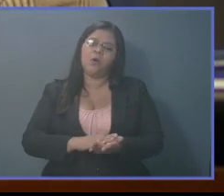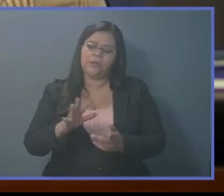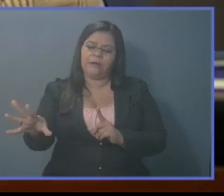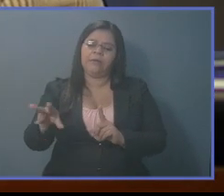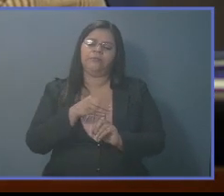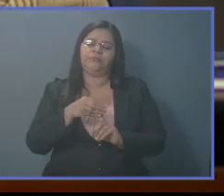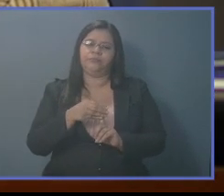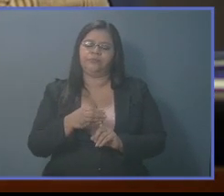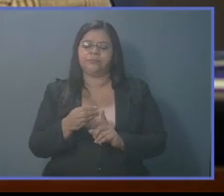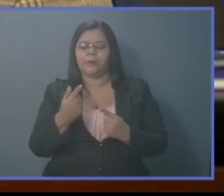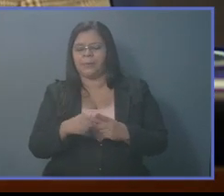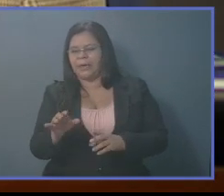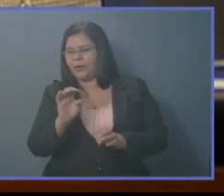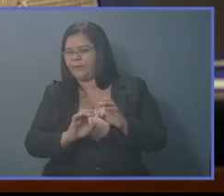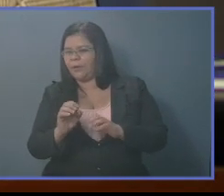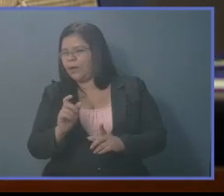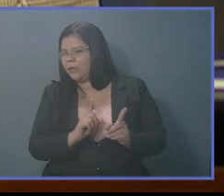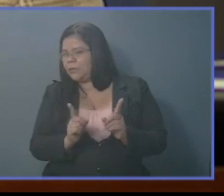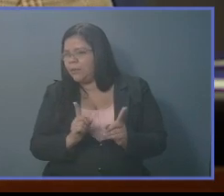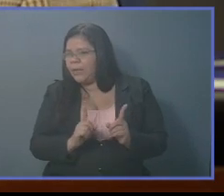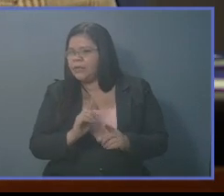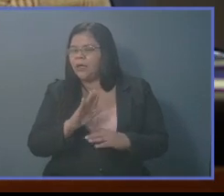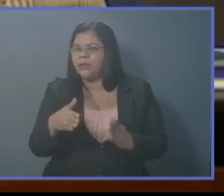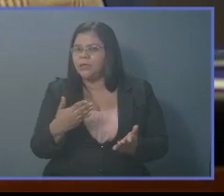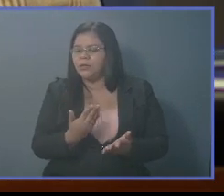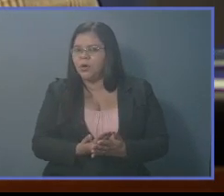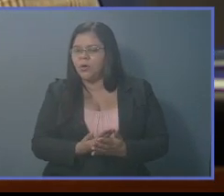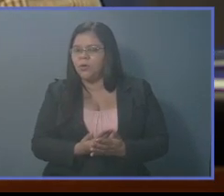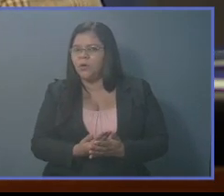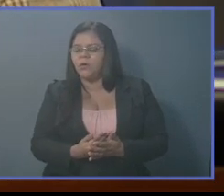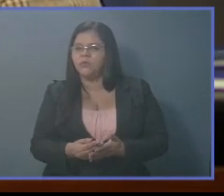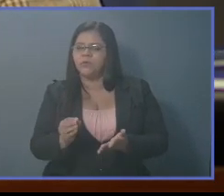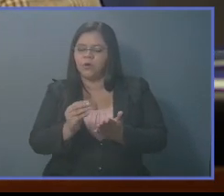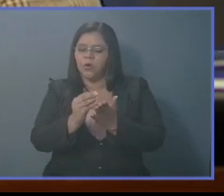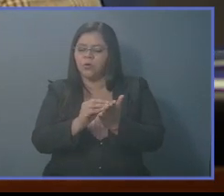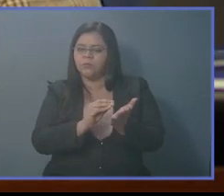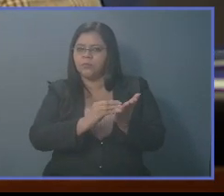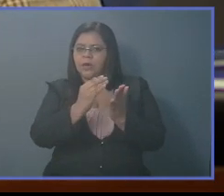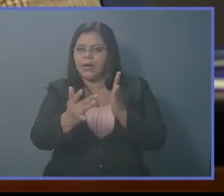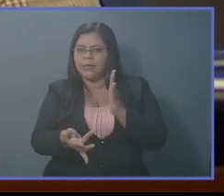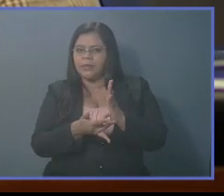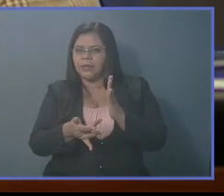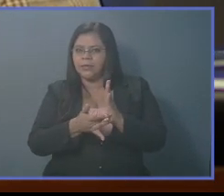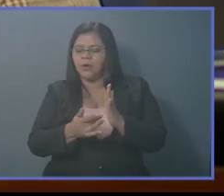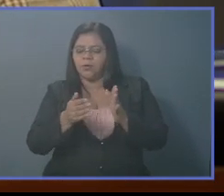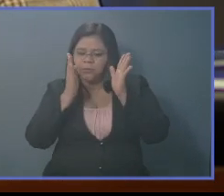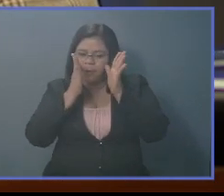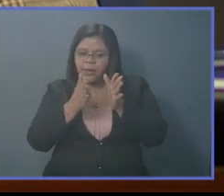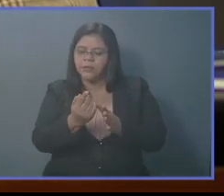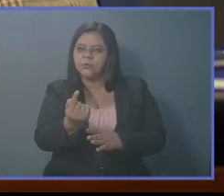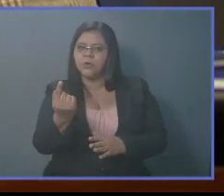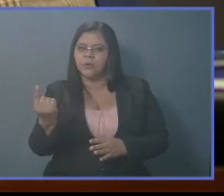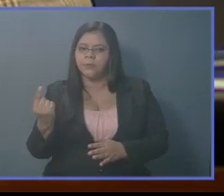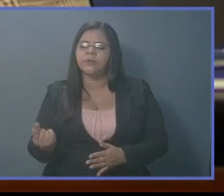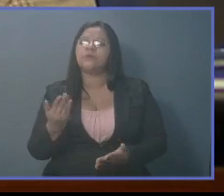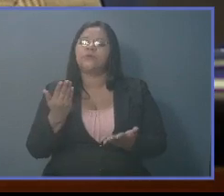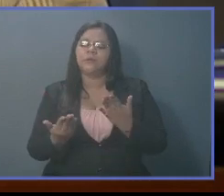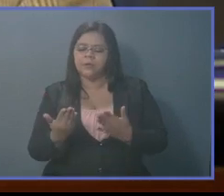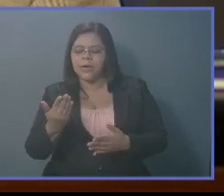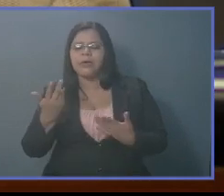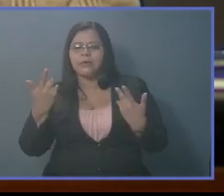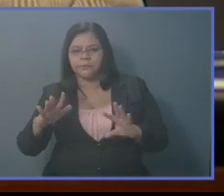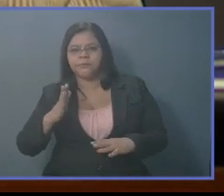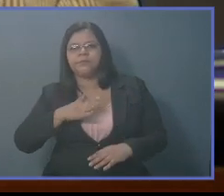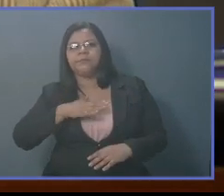valorado atendiendo a los criterios de alta contemplados en los lineamientos técnicos para la atención clínica de personas con enfermedad